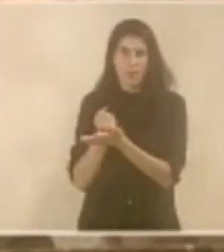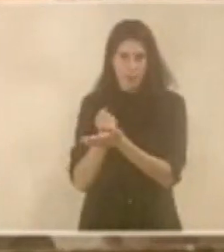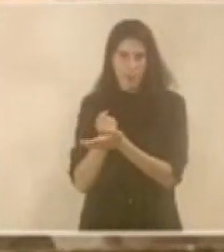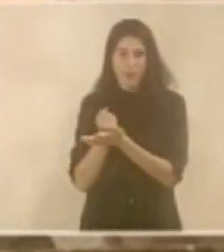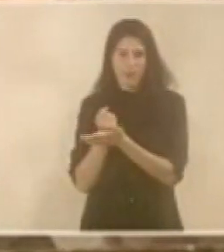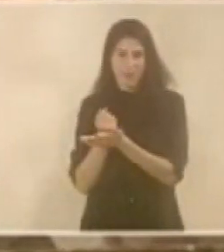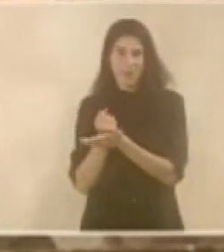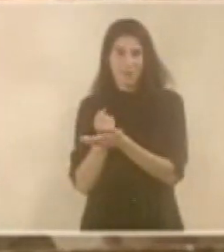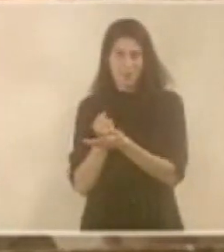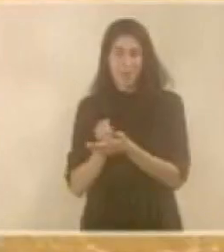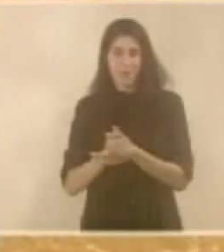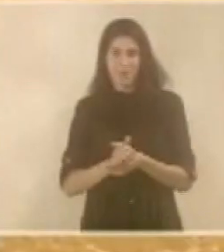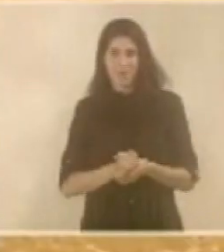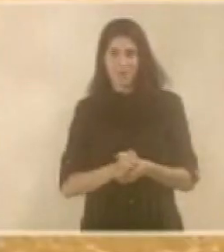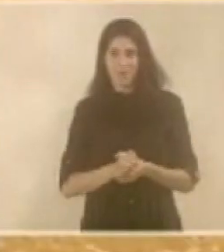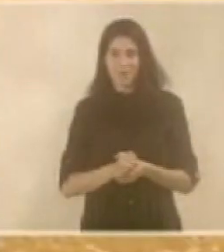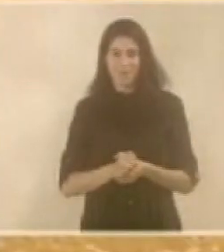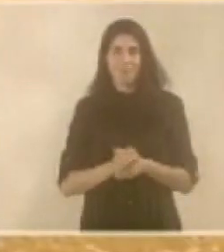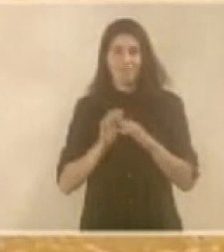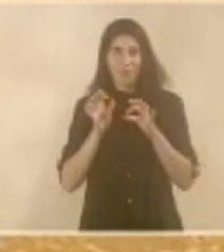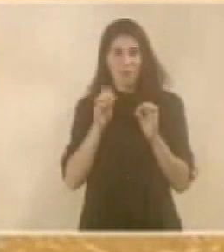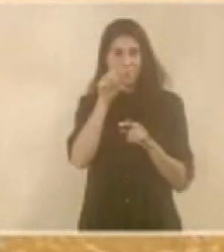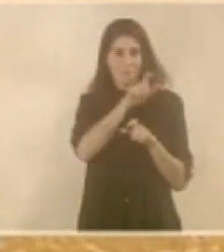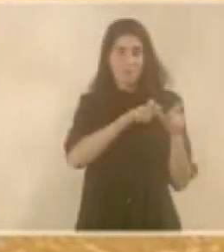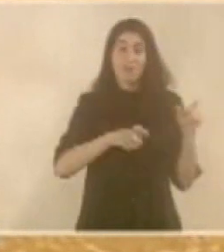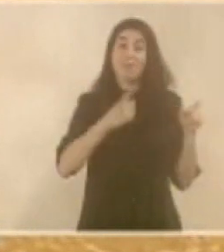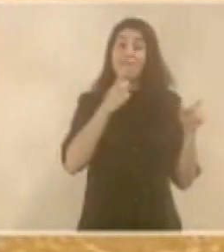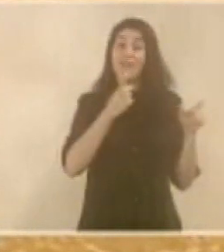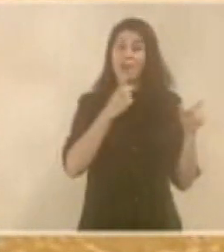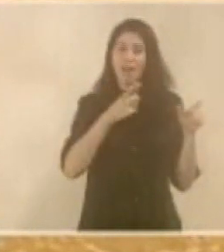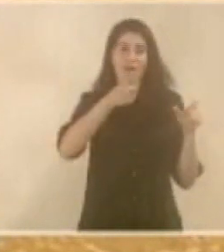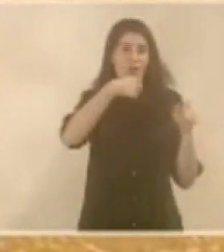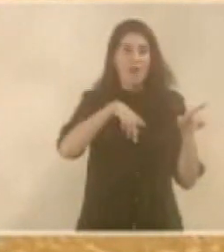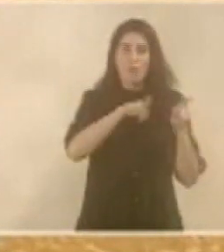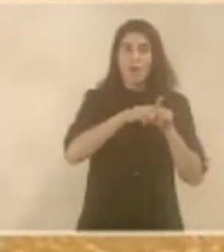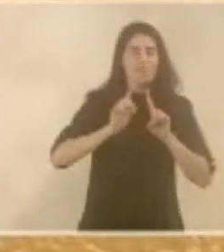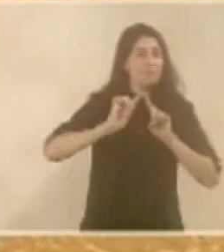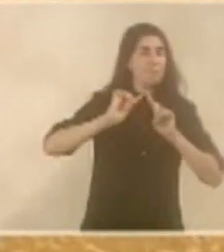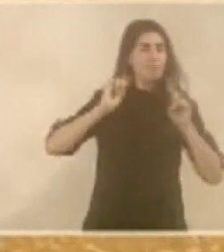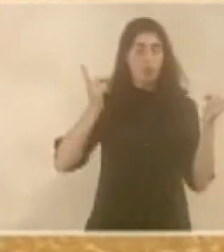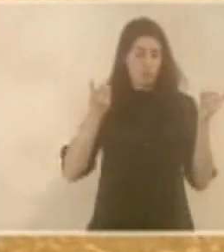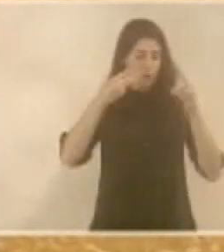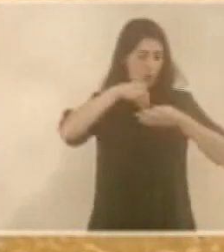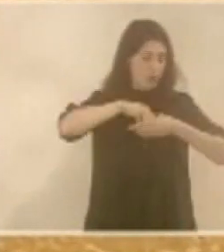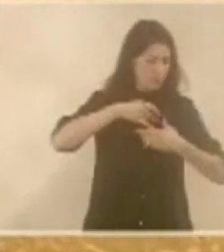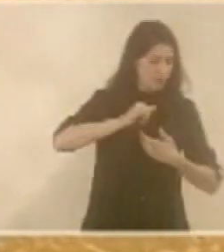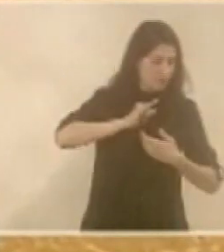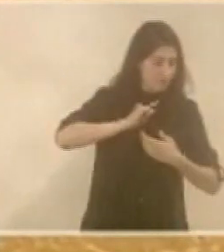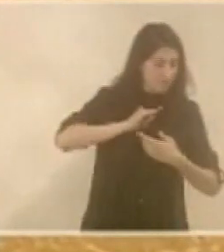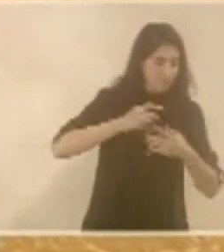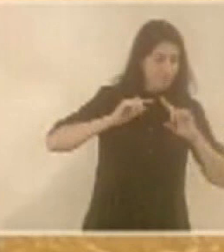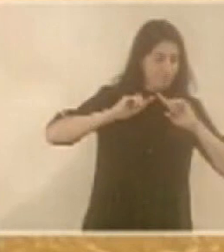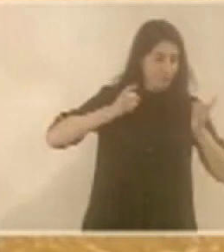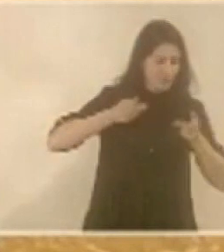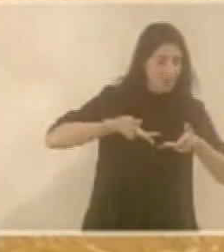papel esencial, los colorados fueron unos aventureros movidos por unos ideales de libertad, que se embarcaron en una empresa